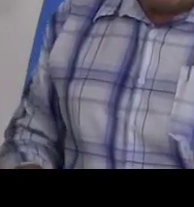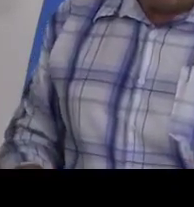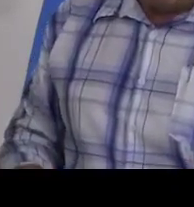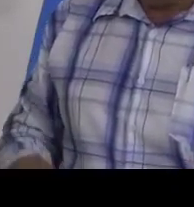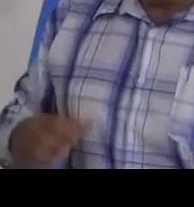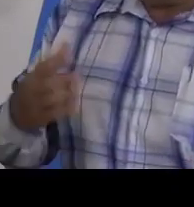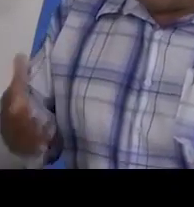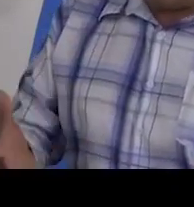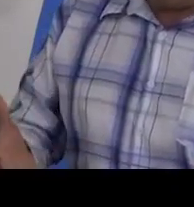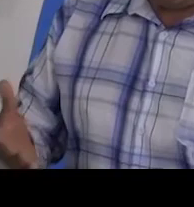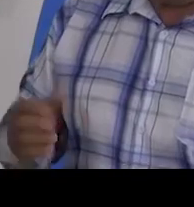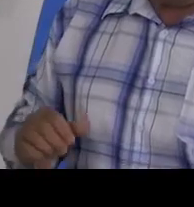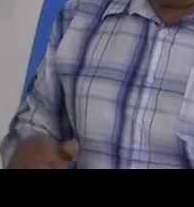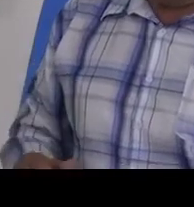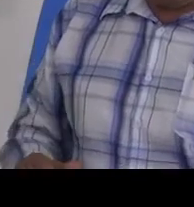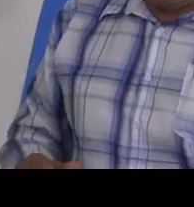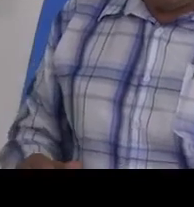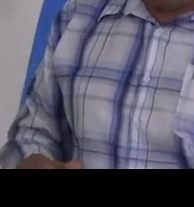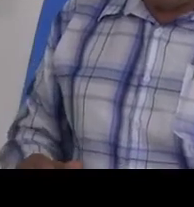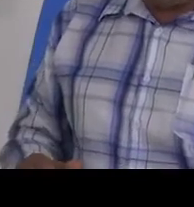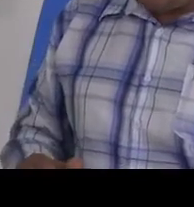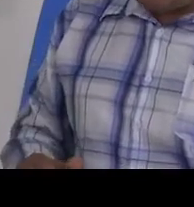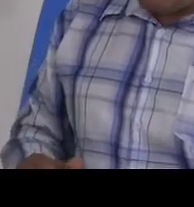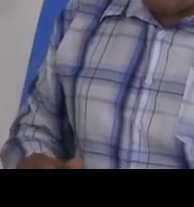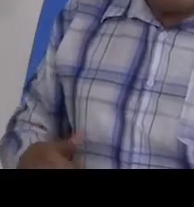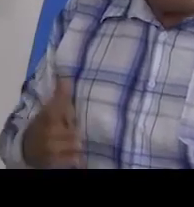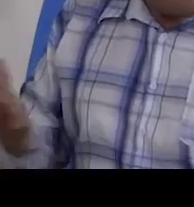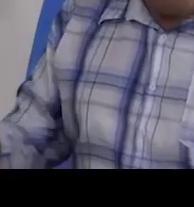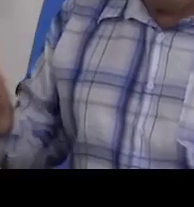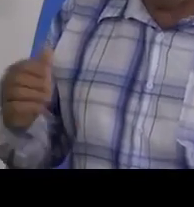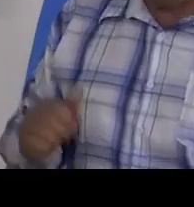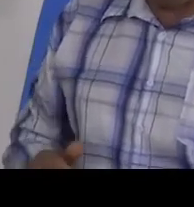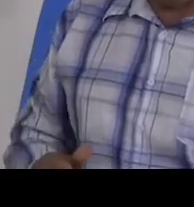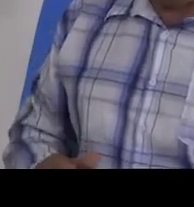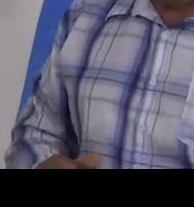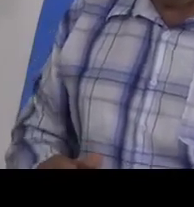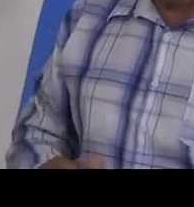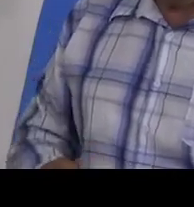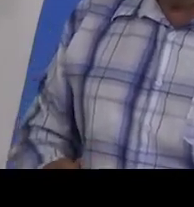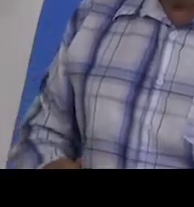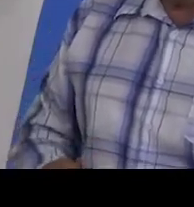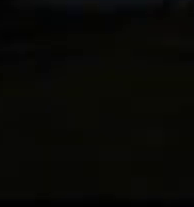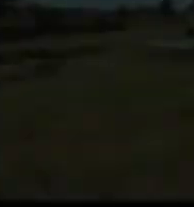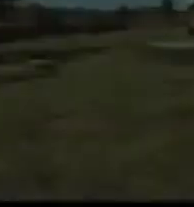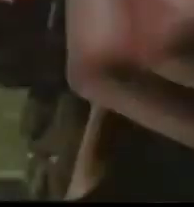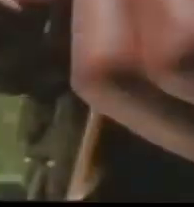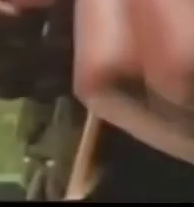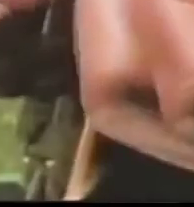esta dificultad. Muchas gracias por la atención prestada y nos vemos en un próximo encuentro.